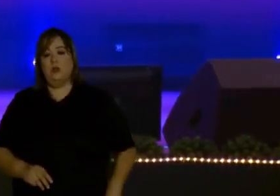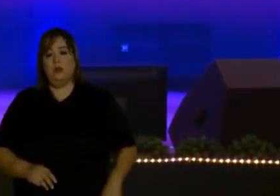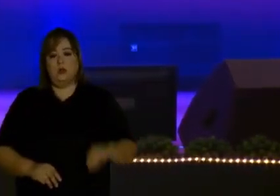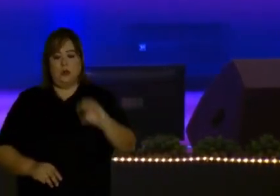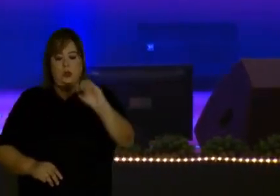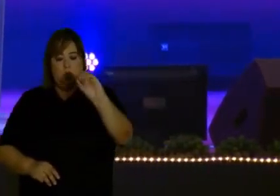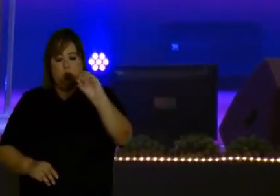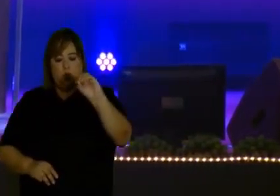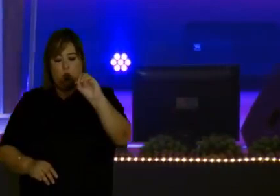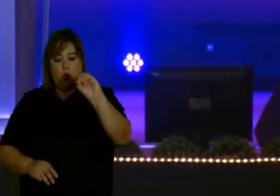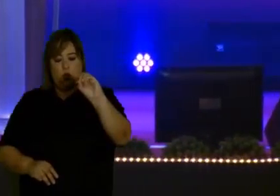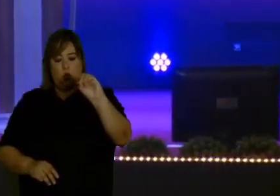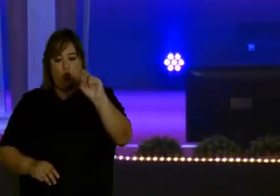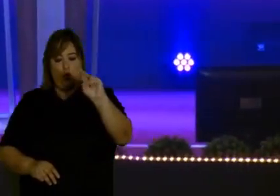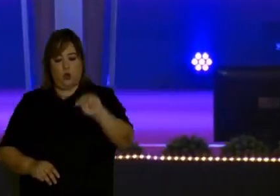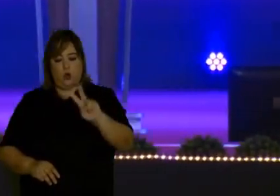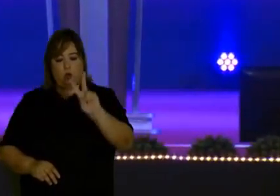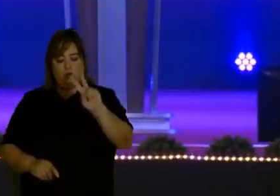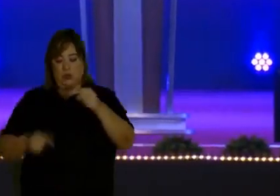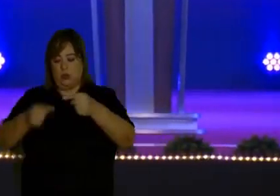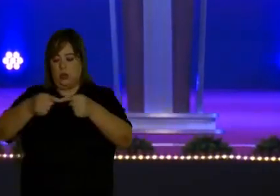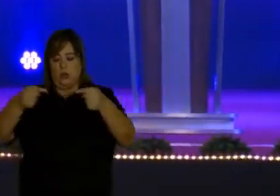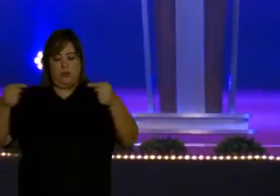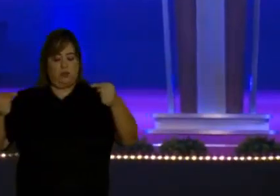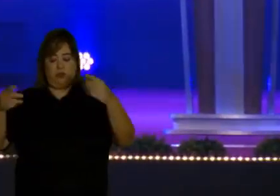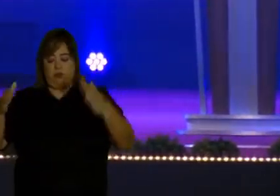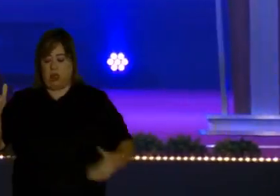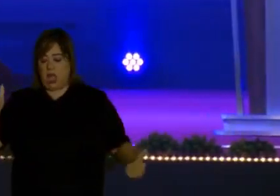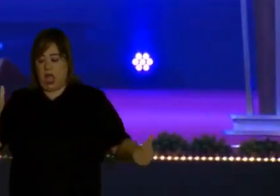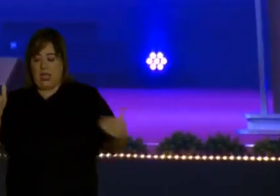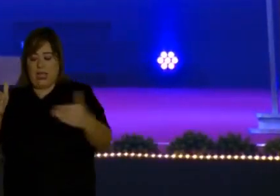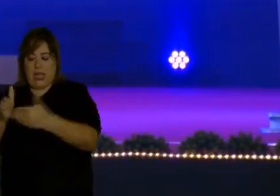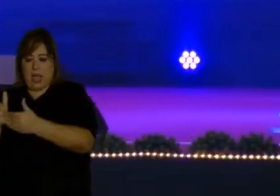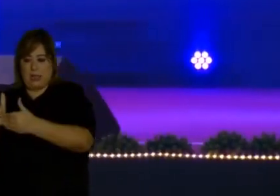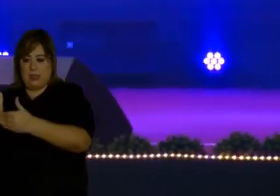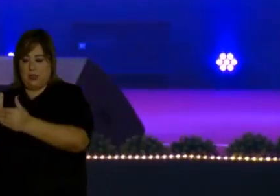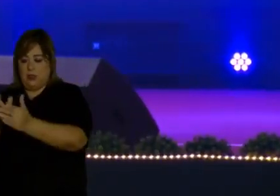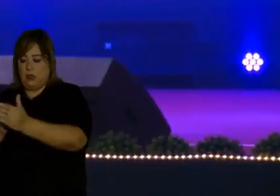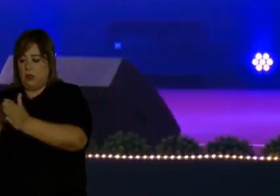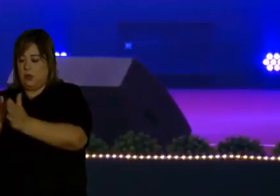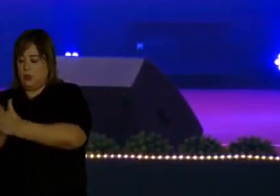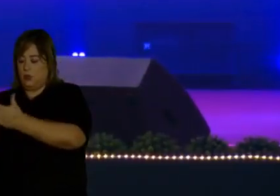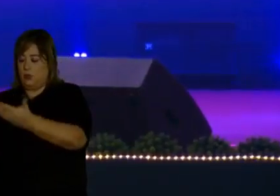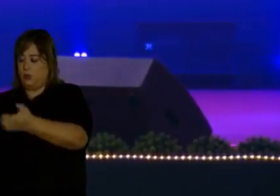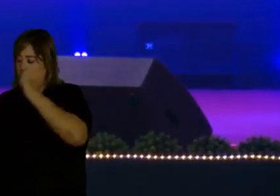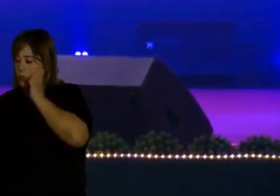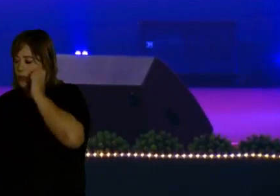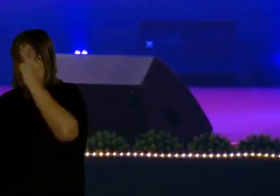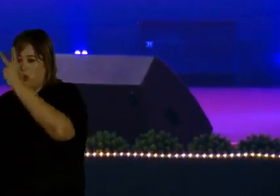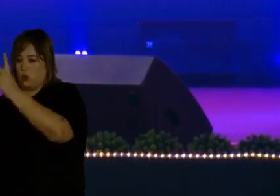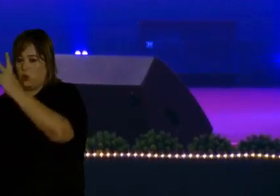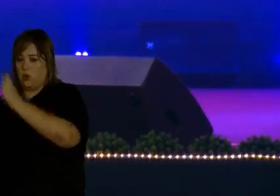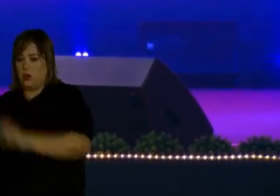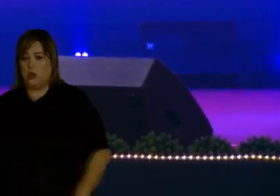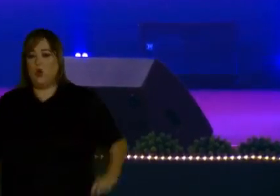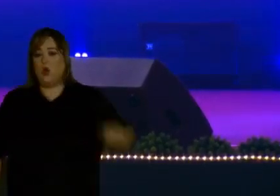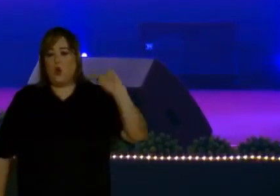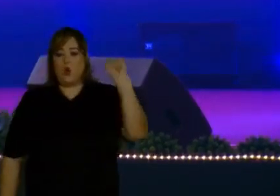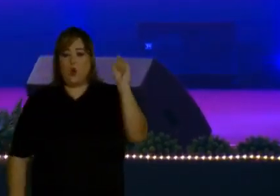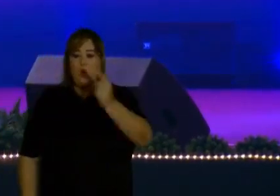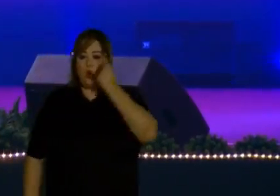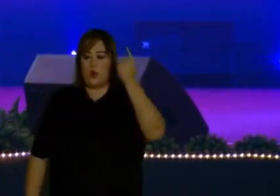ONU enemiga del Evangelio y que la única religión que iba a haber la iban a imponer